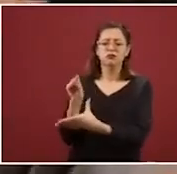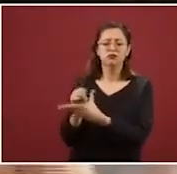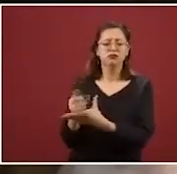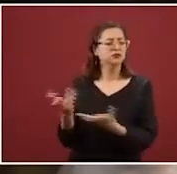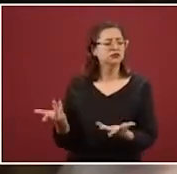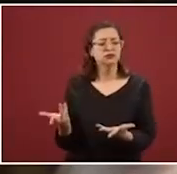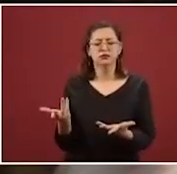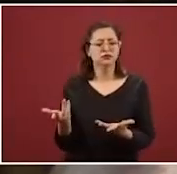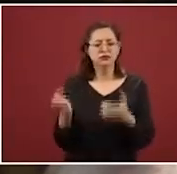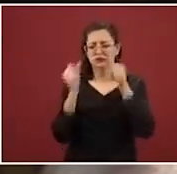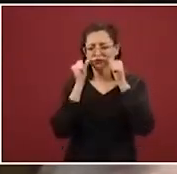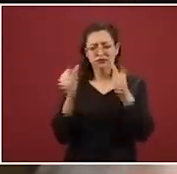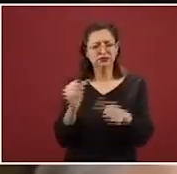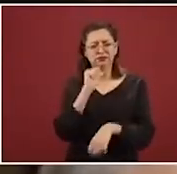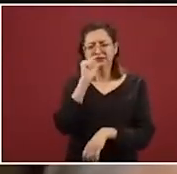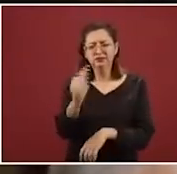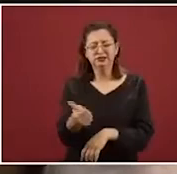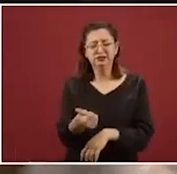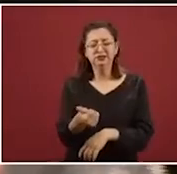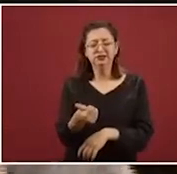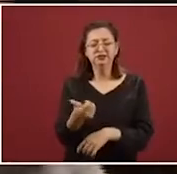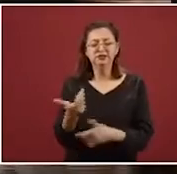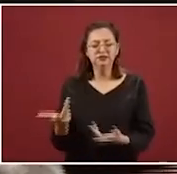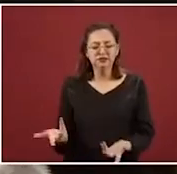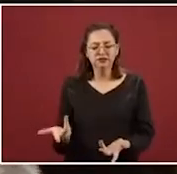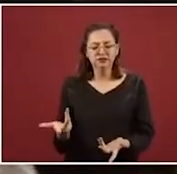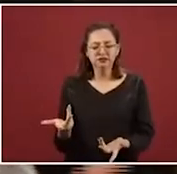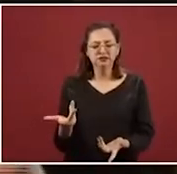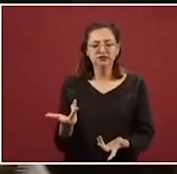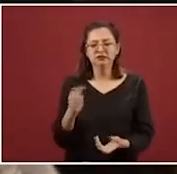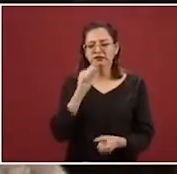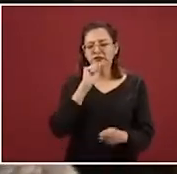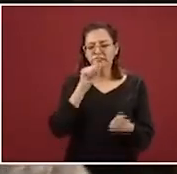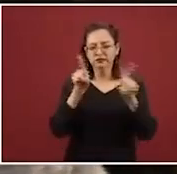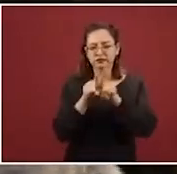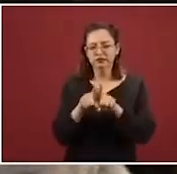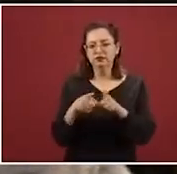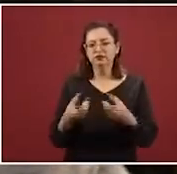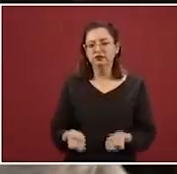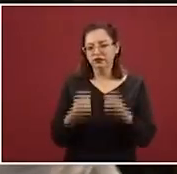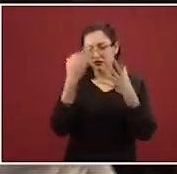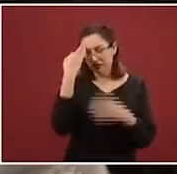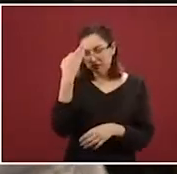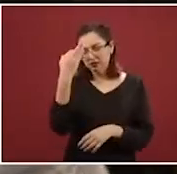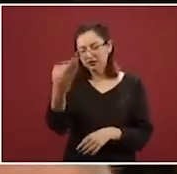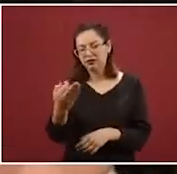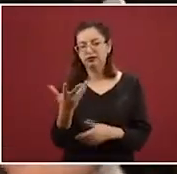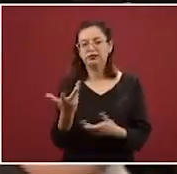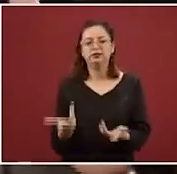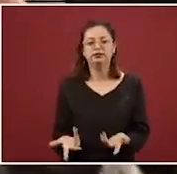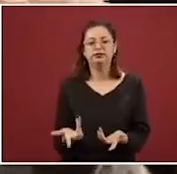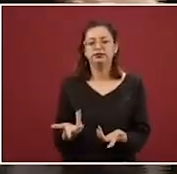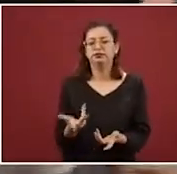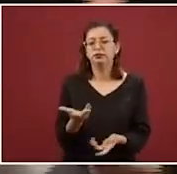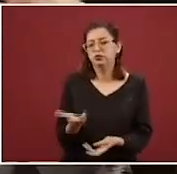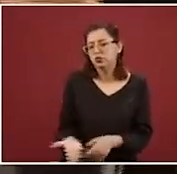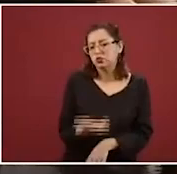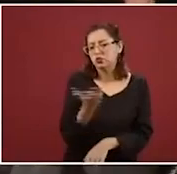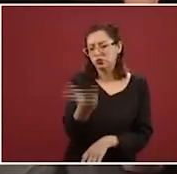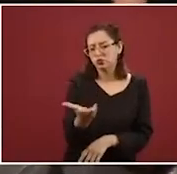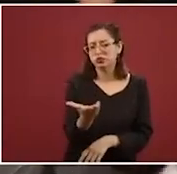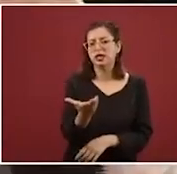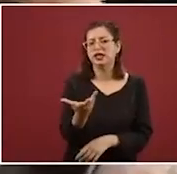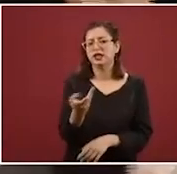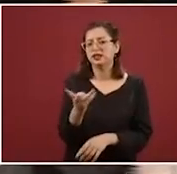en atención a lo que se presta en velocidad de servicios de internet. ¿Cómo respaldaría usted a